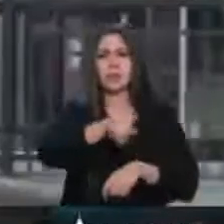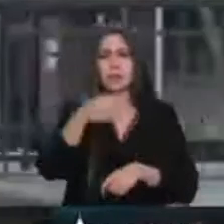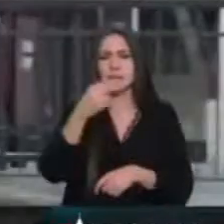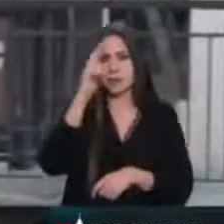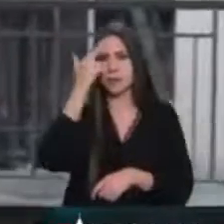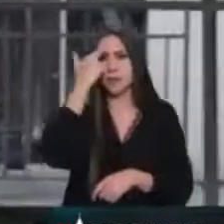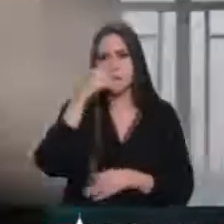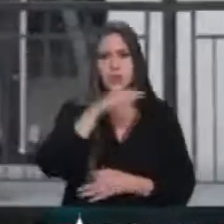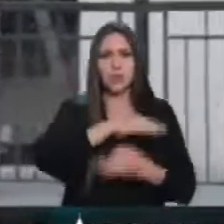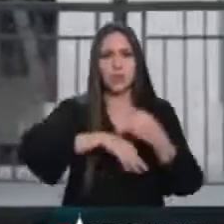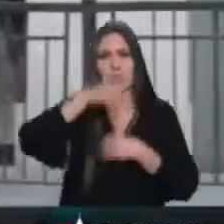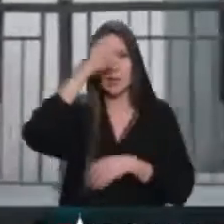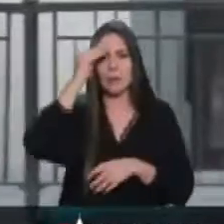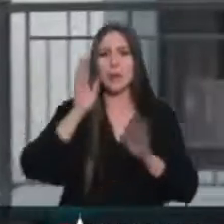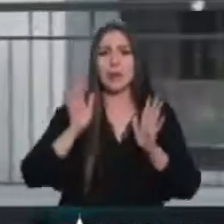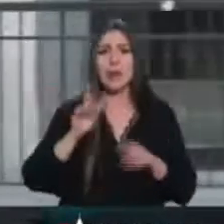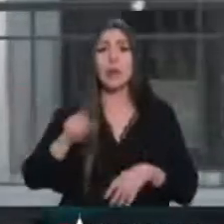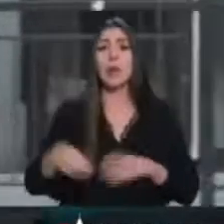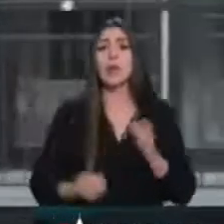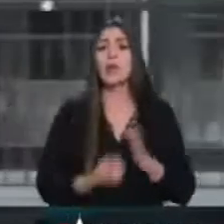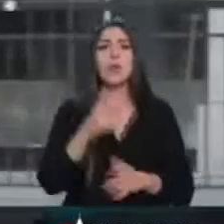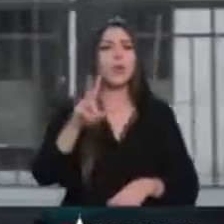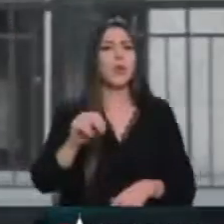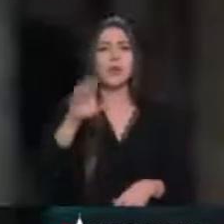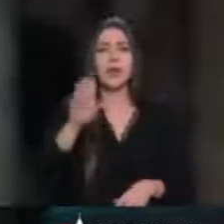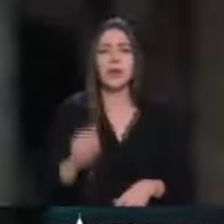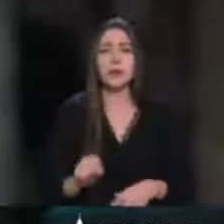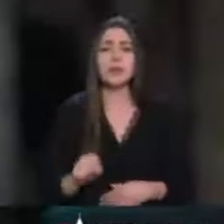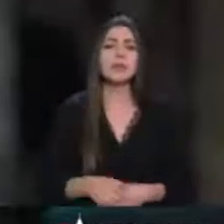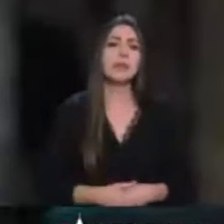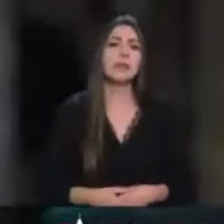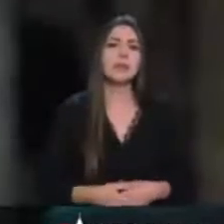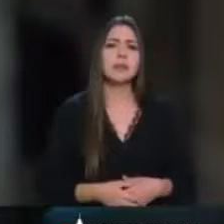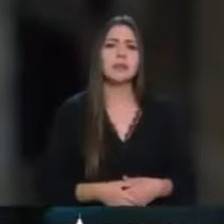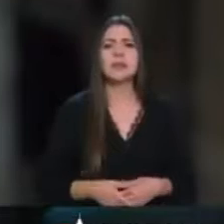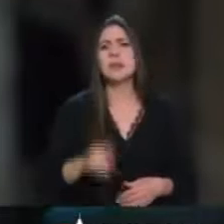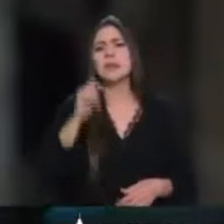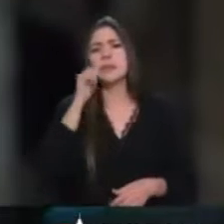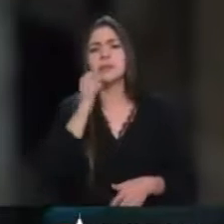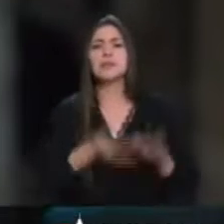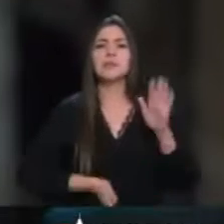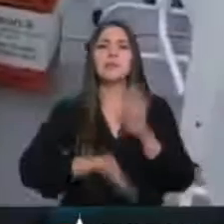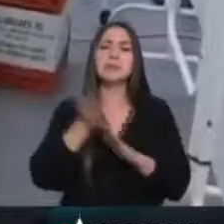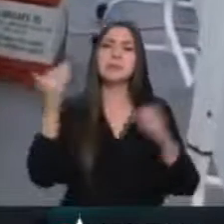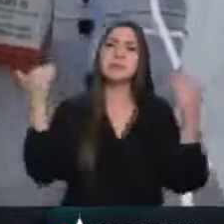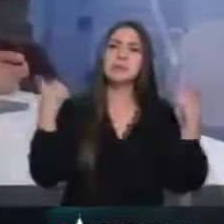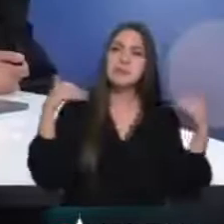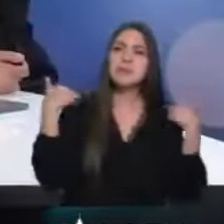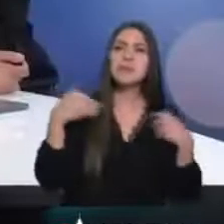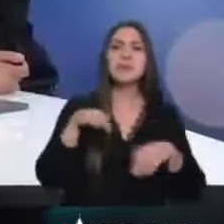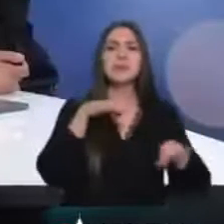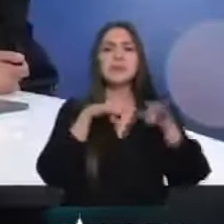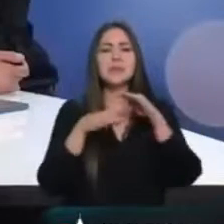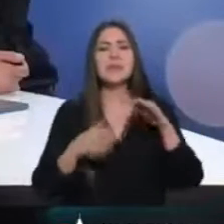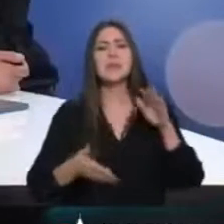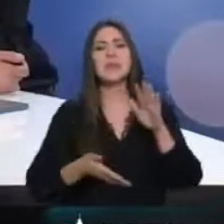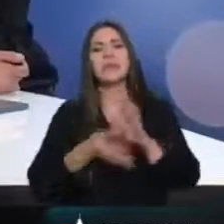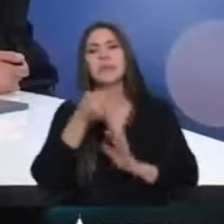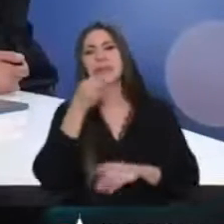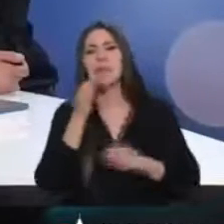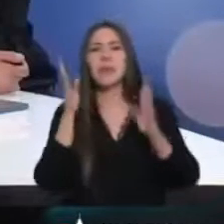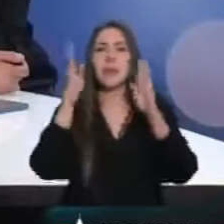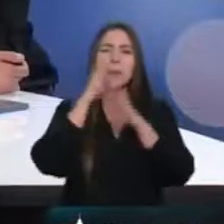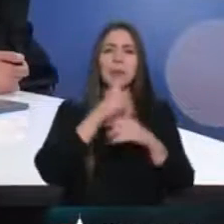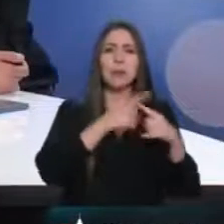aprendido todos, no es algo nuevo, que aún con actividades recreativas, sociales, laborales, de vuelta en la ciudad,